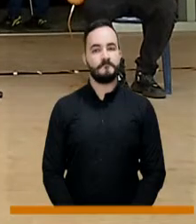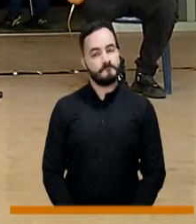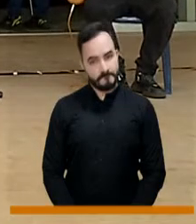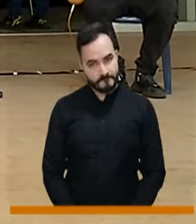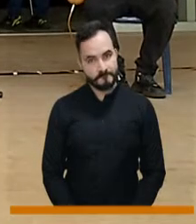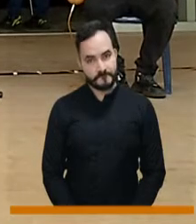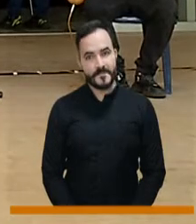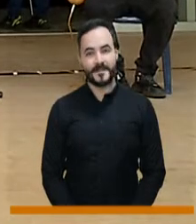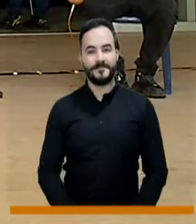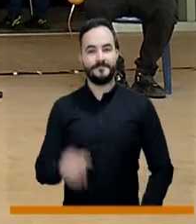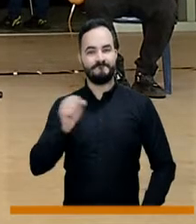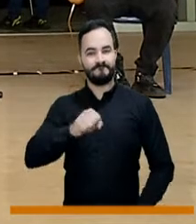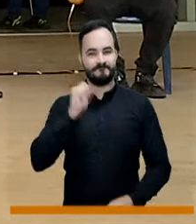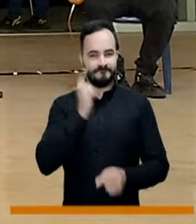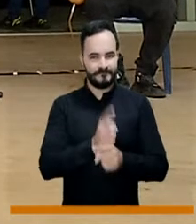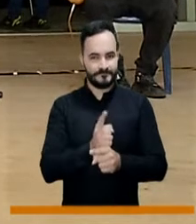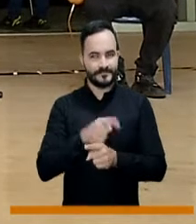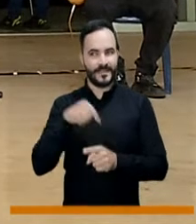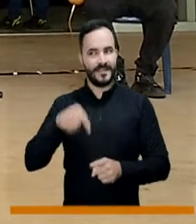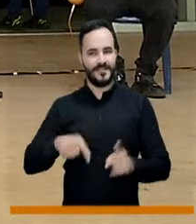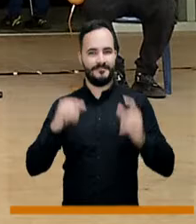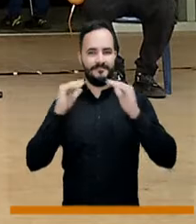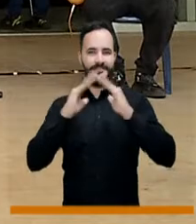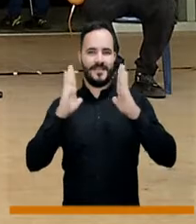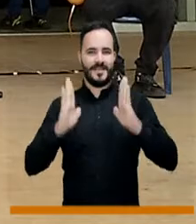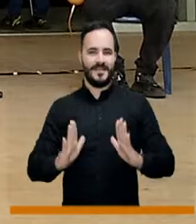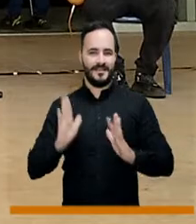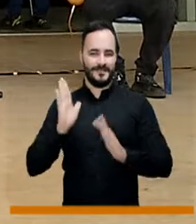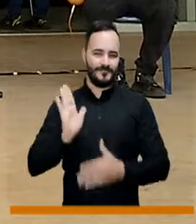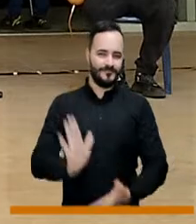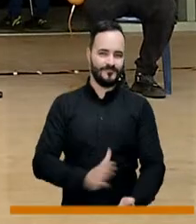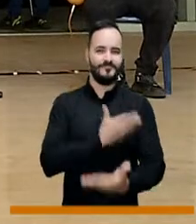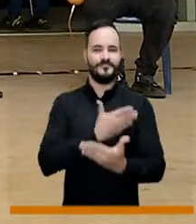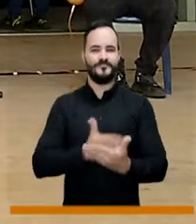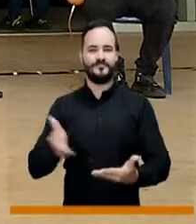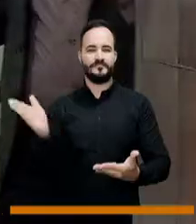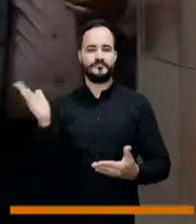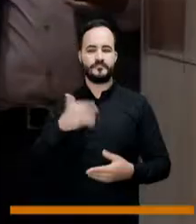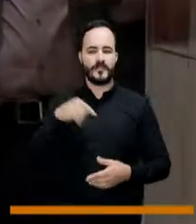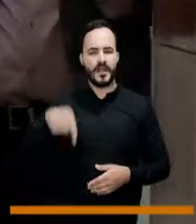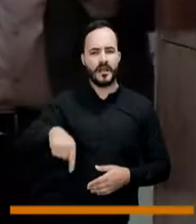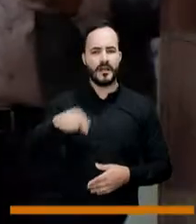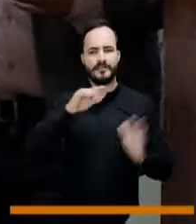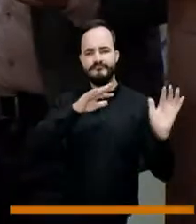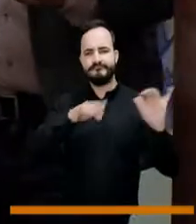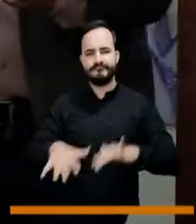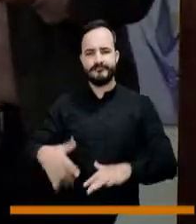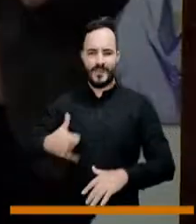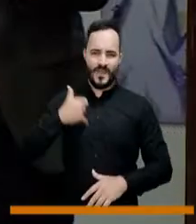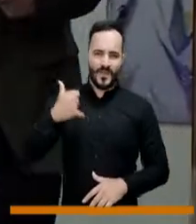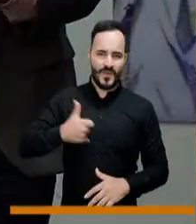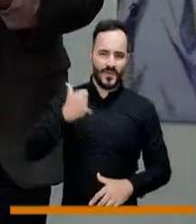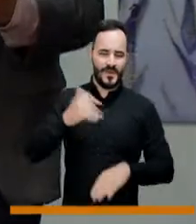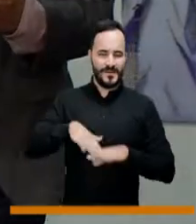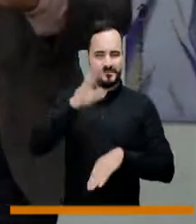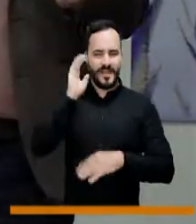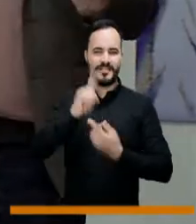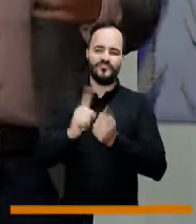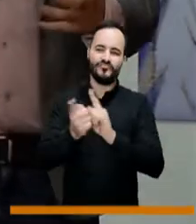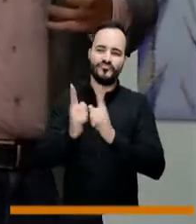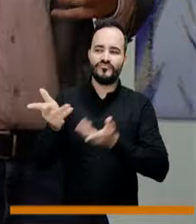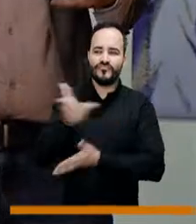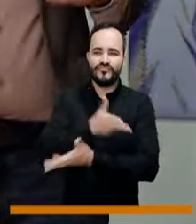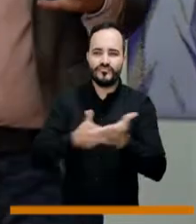Sí, Catherine, nos encontramos aquí en la Casa de la Música, un escenario donde los jóvenes, los ciudadanos en general, se encuentran en torno al arte,